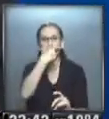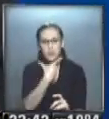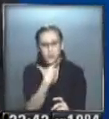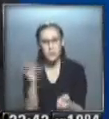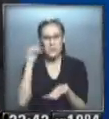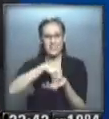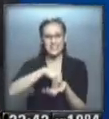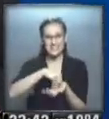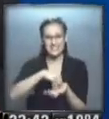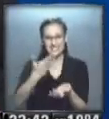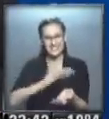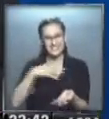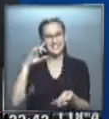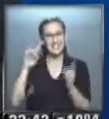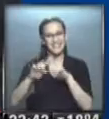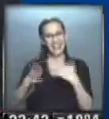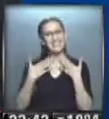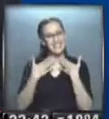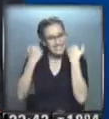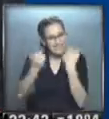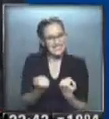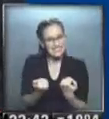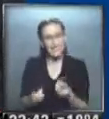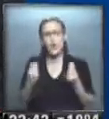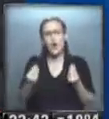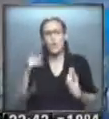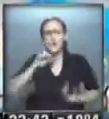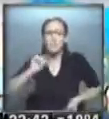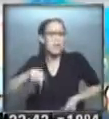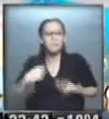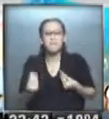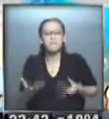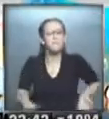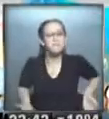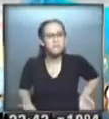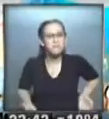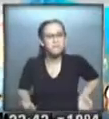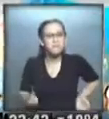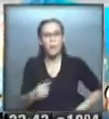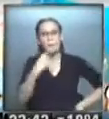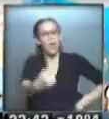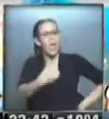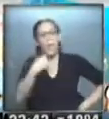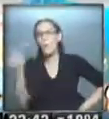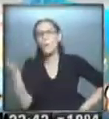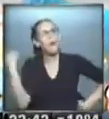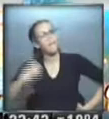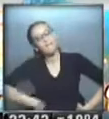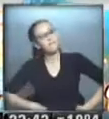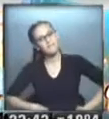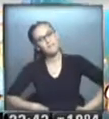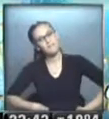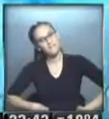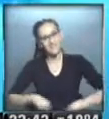estoy. Félix Taylor. Sí, señor. ¿Cómo va a estar el clima los próximos días? Usted pregunta cada cosa, ¿no? ¿Qué le diga?